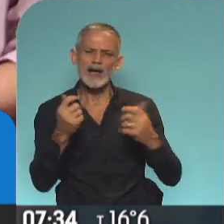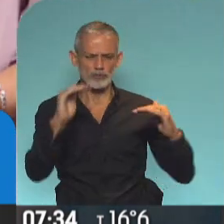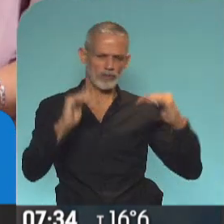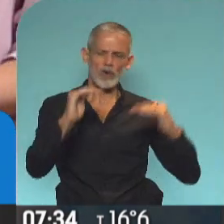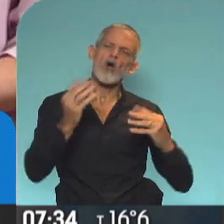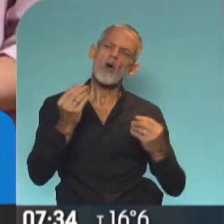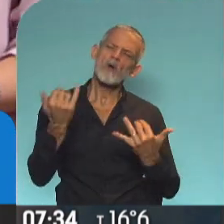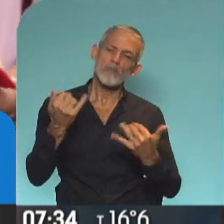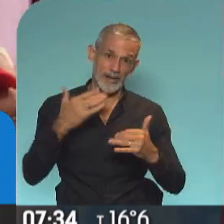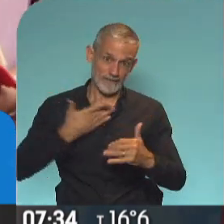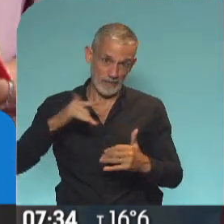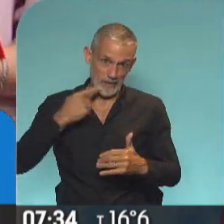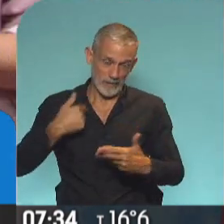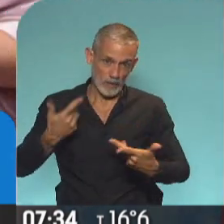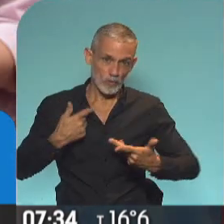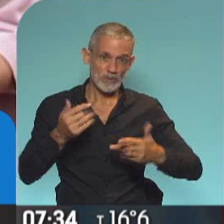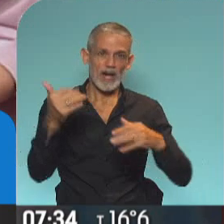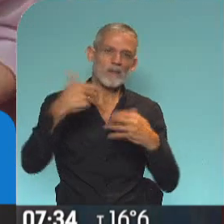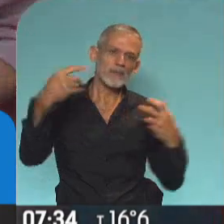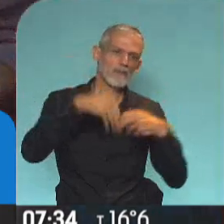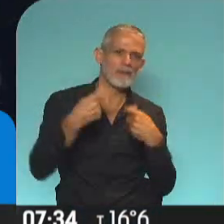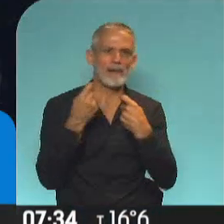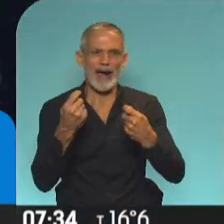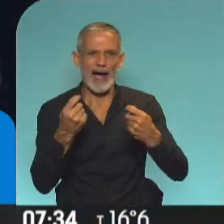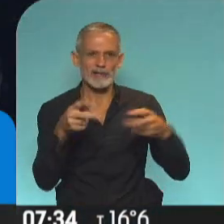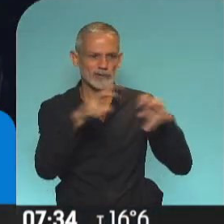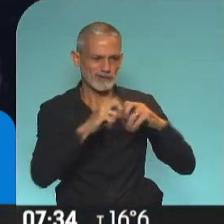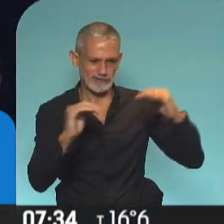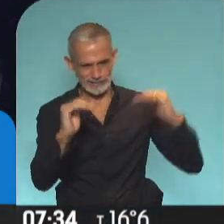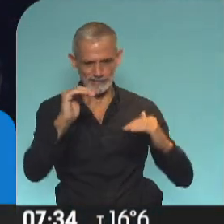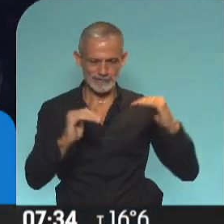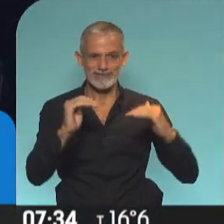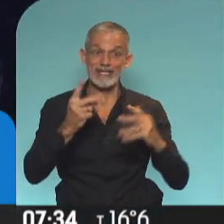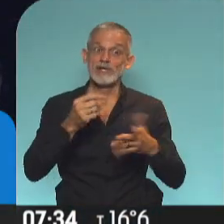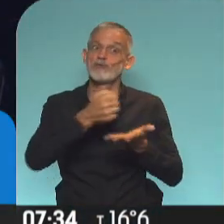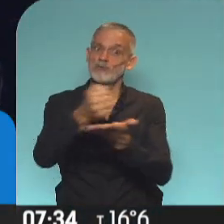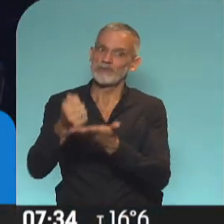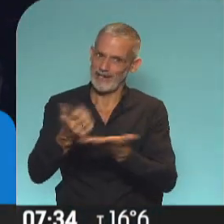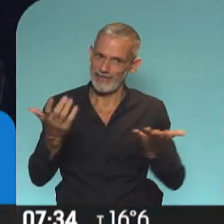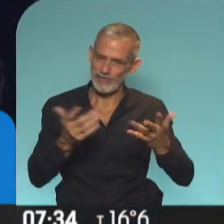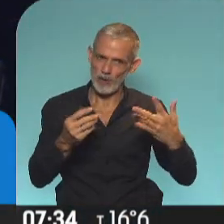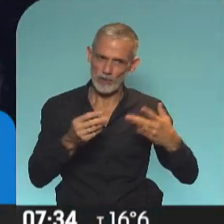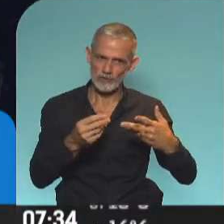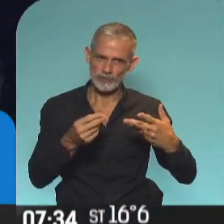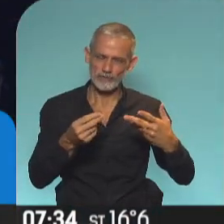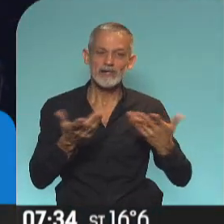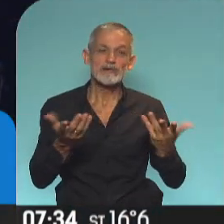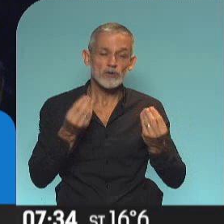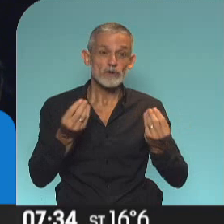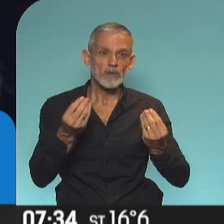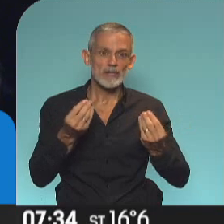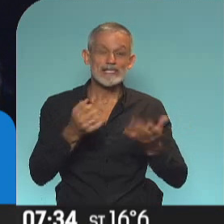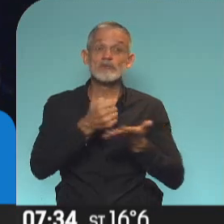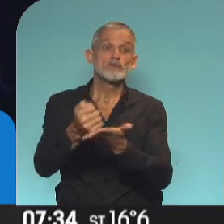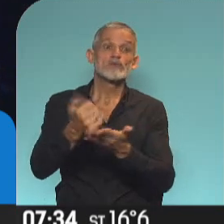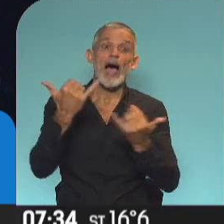eso, hablamos de ingresos, gastos del Estado, y ahí tenemos a los subsidios, ¿no? En subsidios, algo muy fuerte